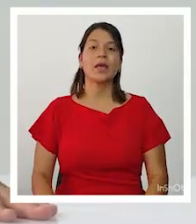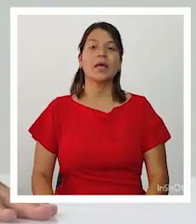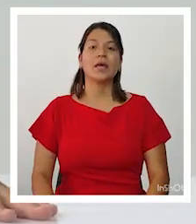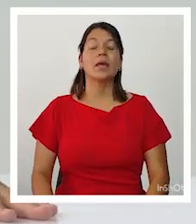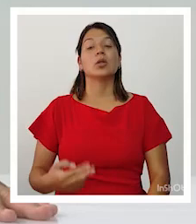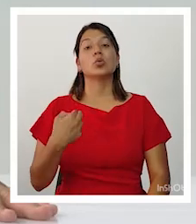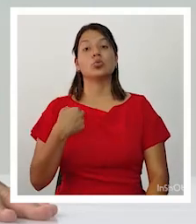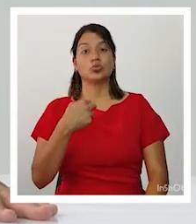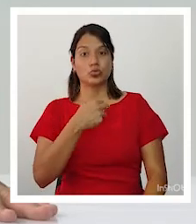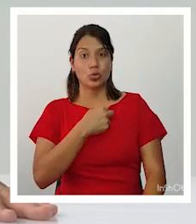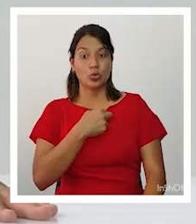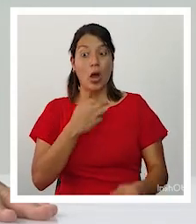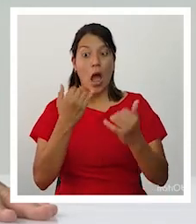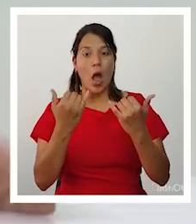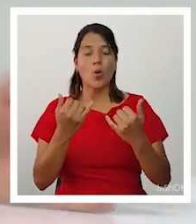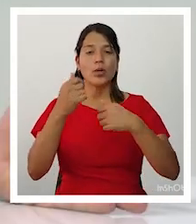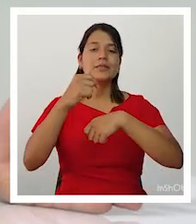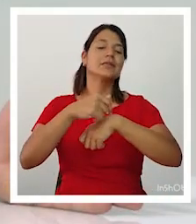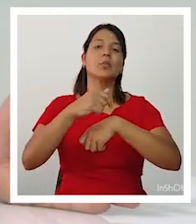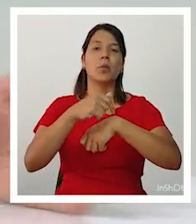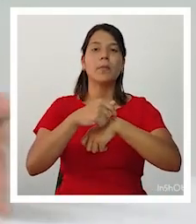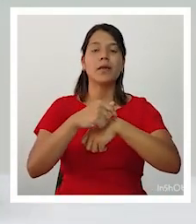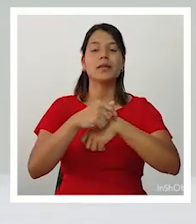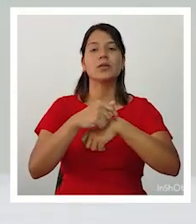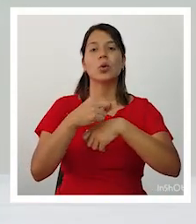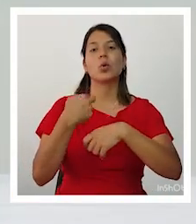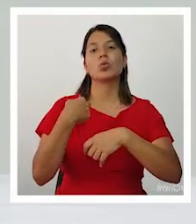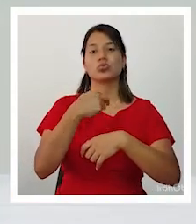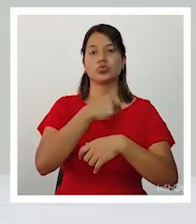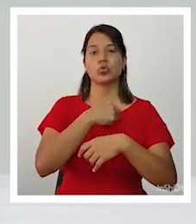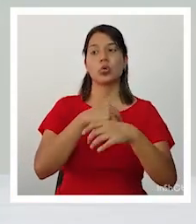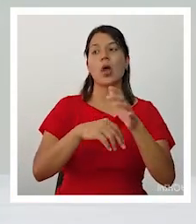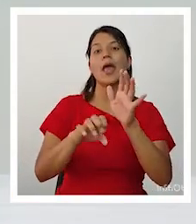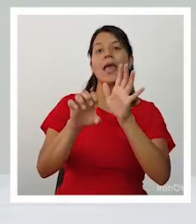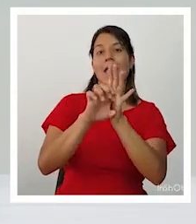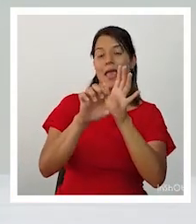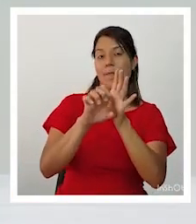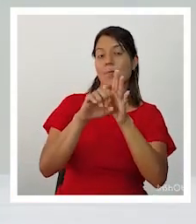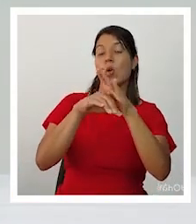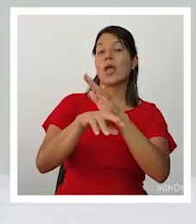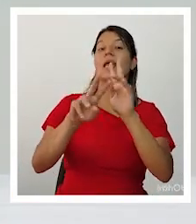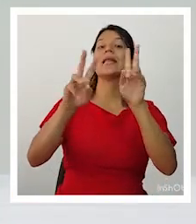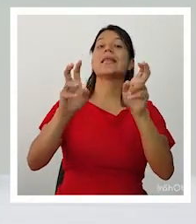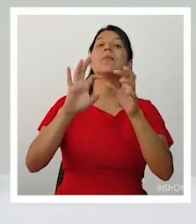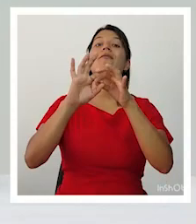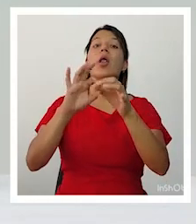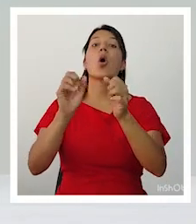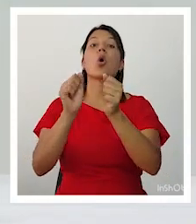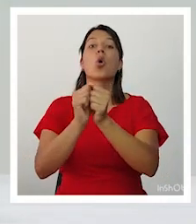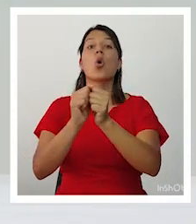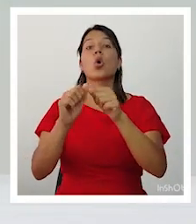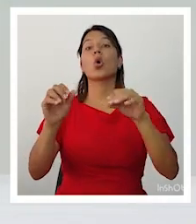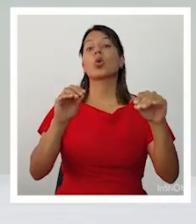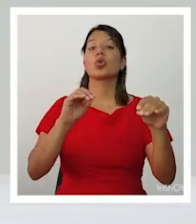Somos, ¿verdad?, en este momento referentes en lo que es en el tema de la danza contemporánea accesible.